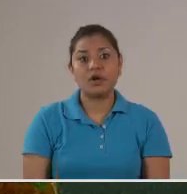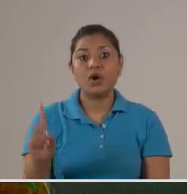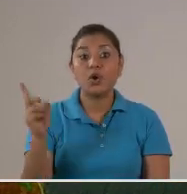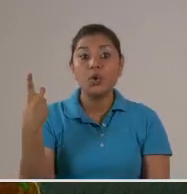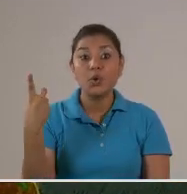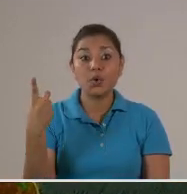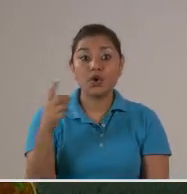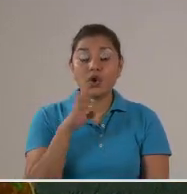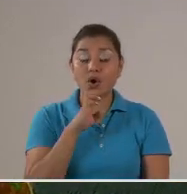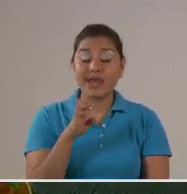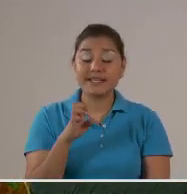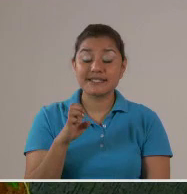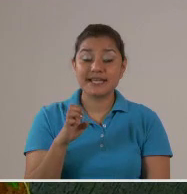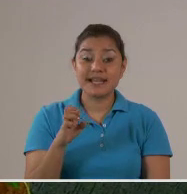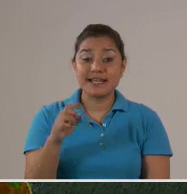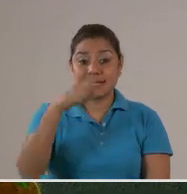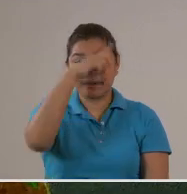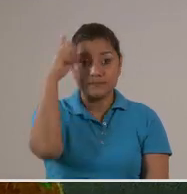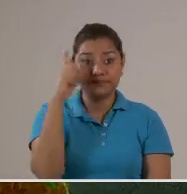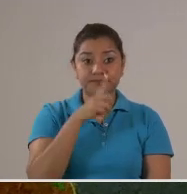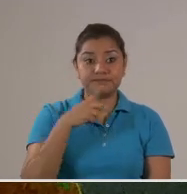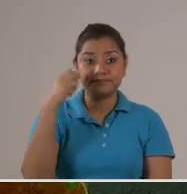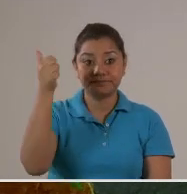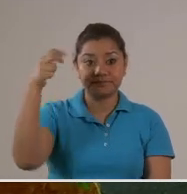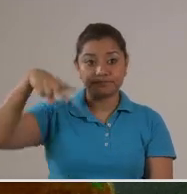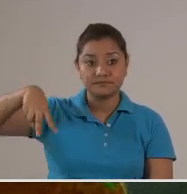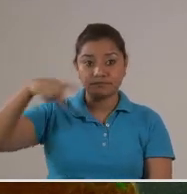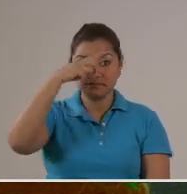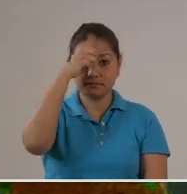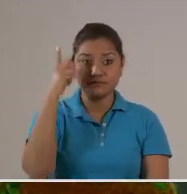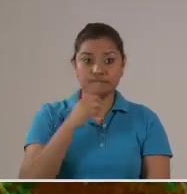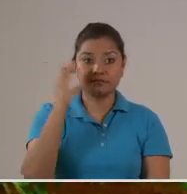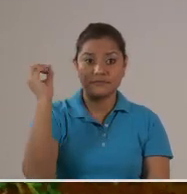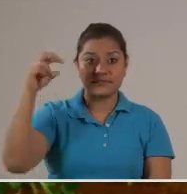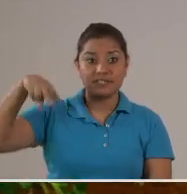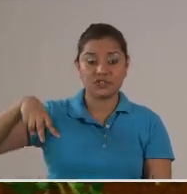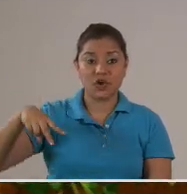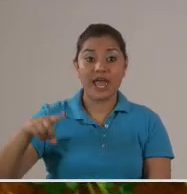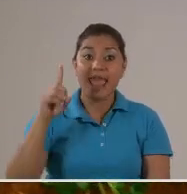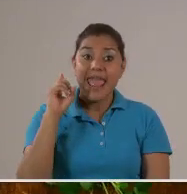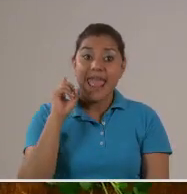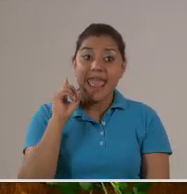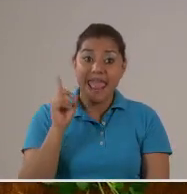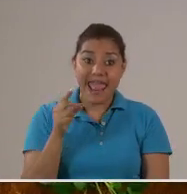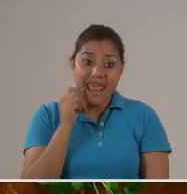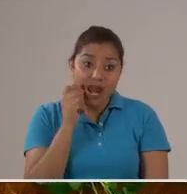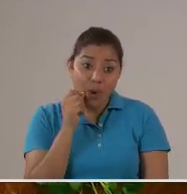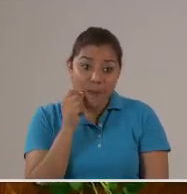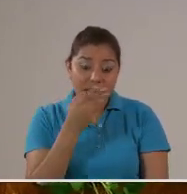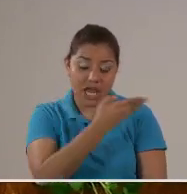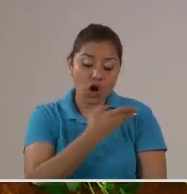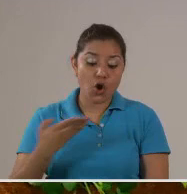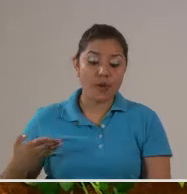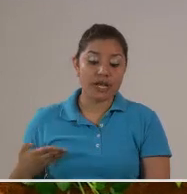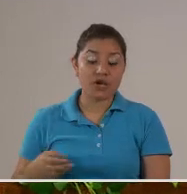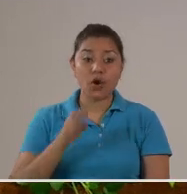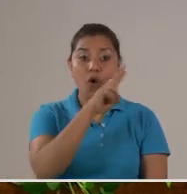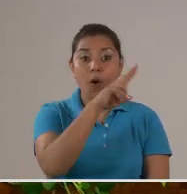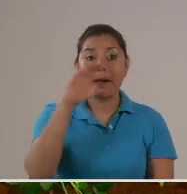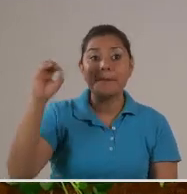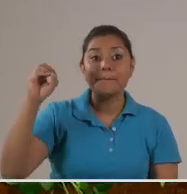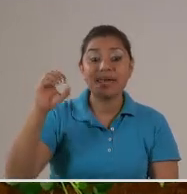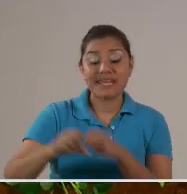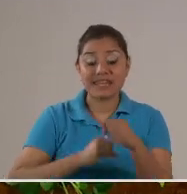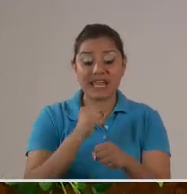de Sansón Sansón gobernó 20 años a Israel y hermano él empezó a jugar con fuego y a